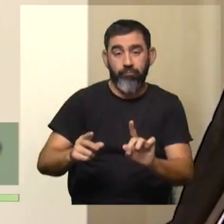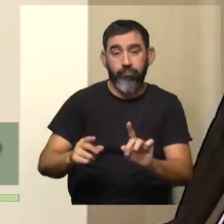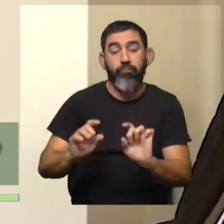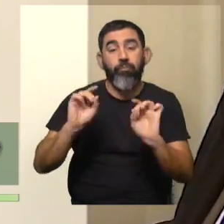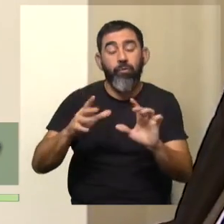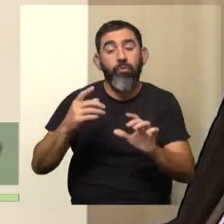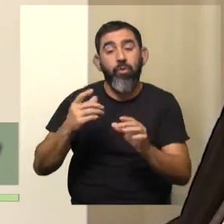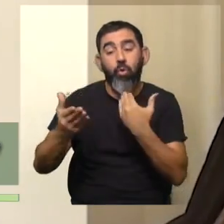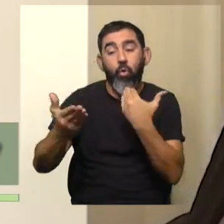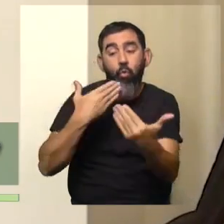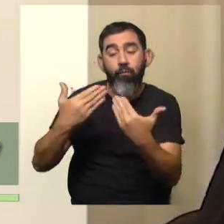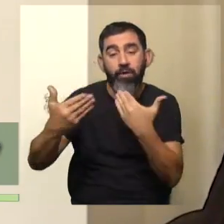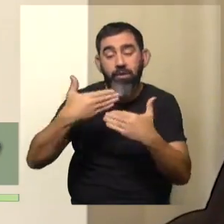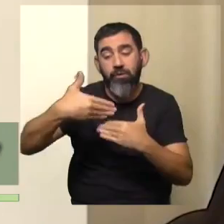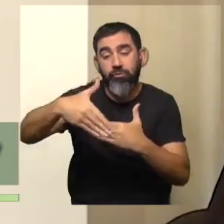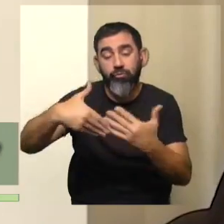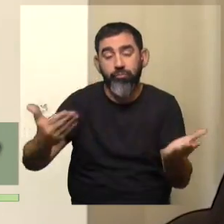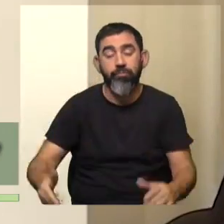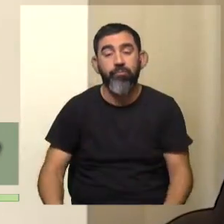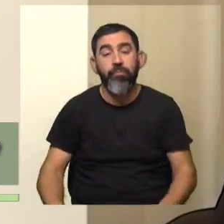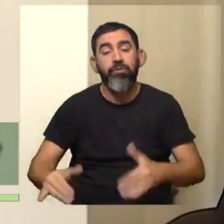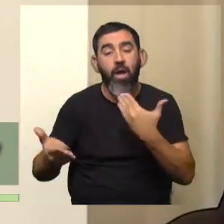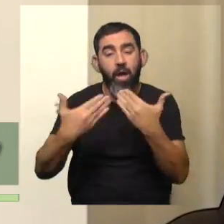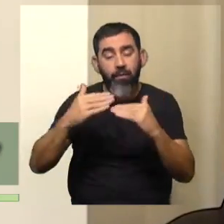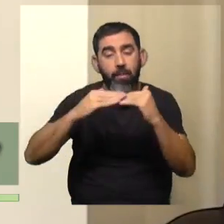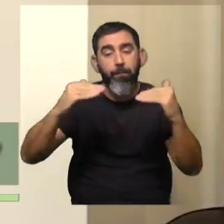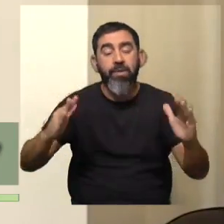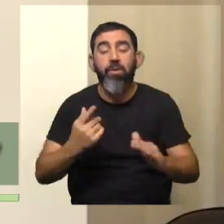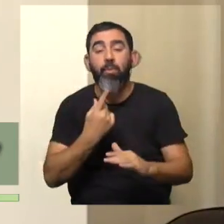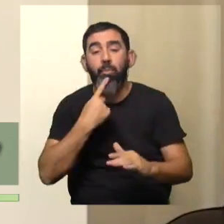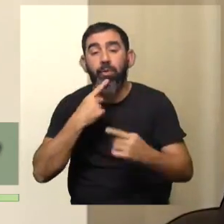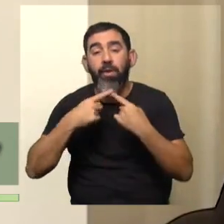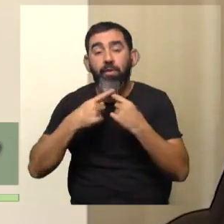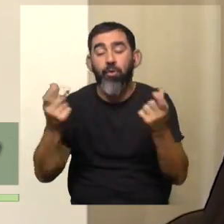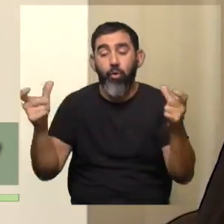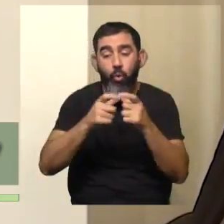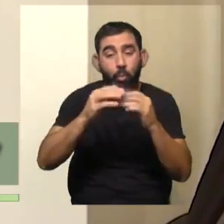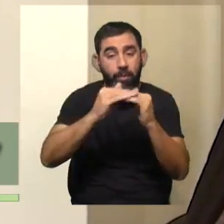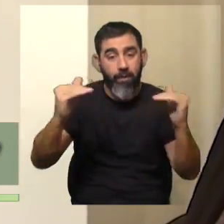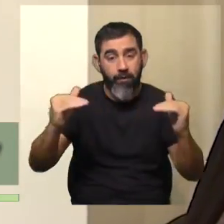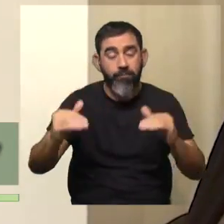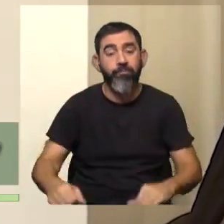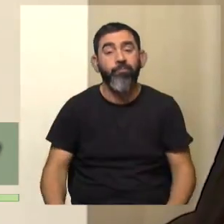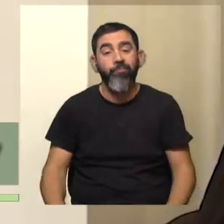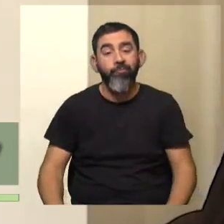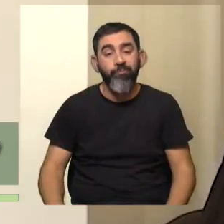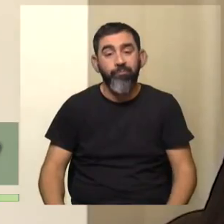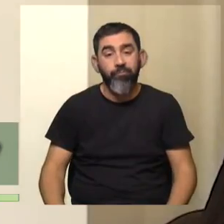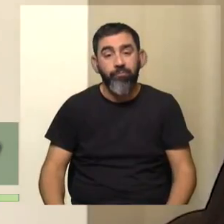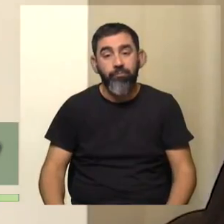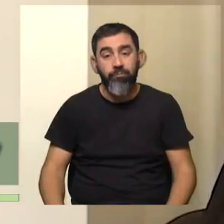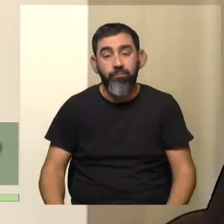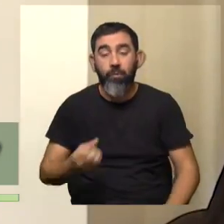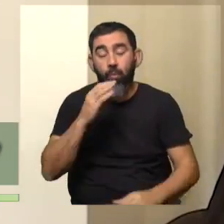haciendo es Iniciar una conversación que está arriba a la mesa ya se conversó en una mesa poética se discuten los comités de base a nosotros nos parece que es oportuno